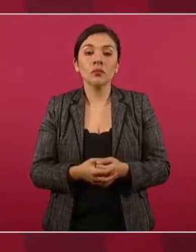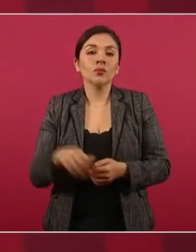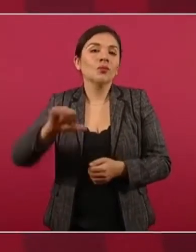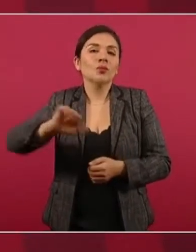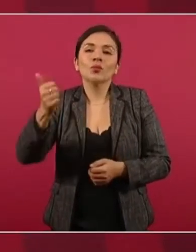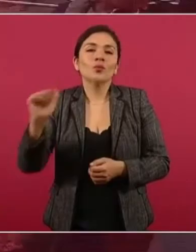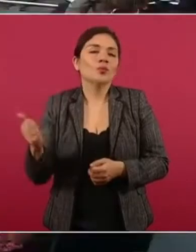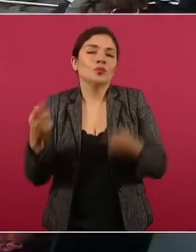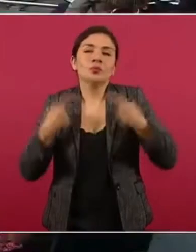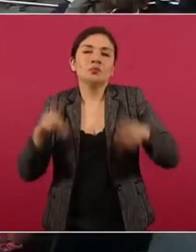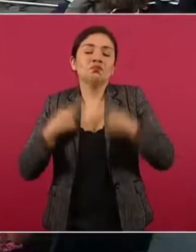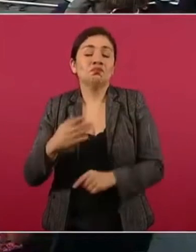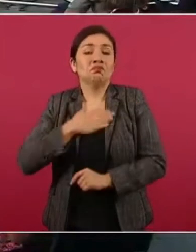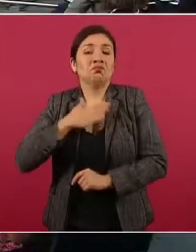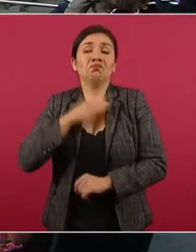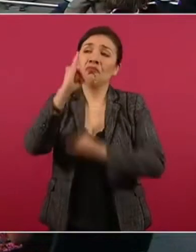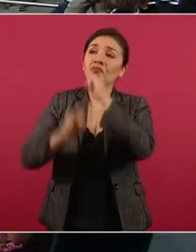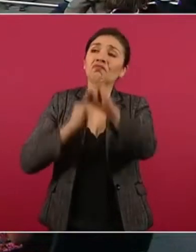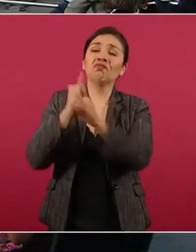autonombrados internacionalistas,